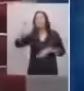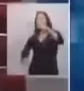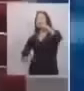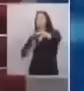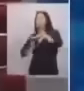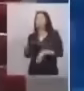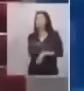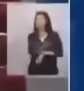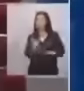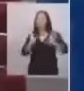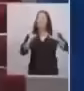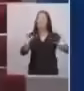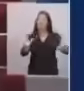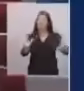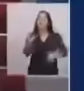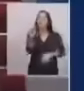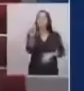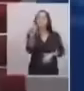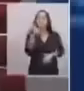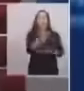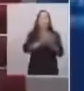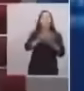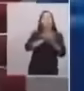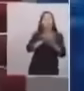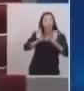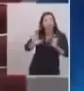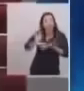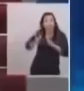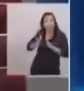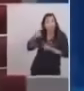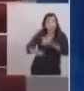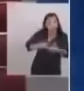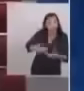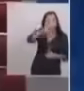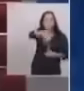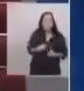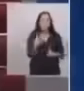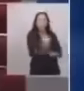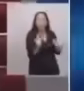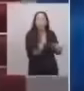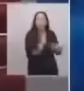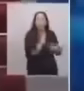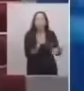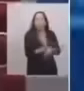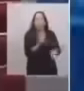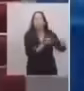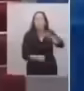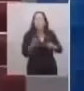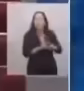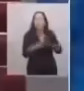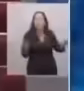laburantes no es que el caballero solo es el laburante quiero creer que sí quiero creer Ojalá queada uno tiene su